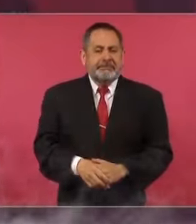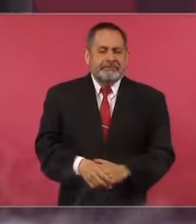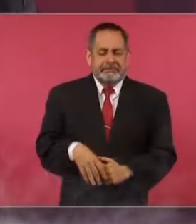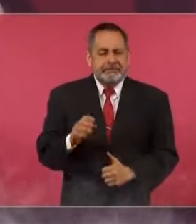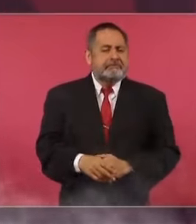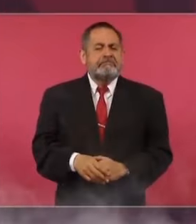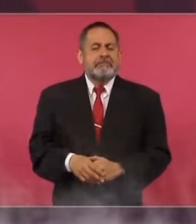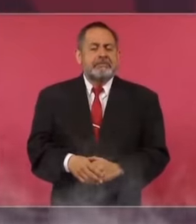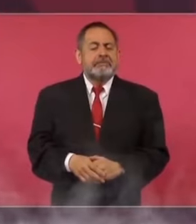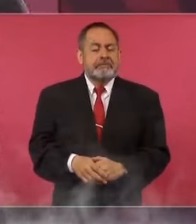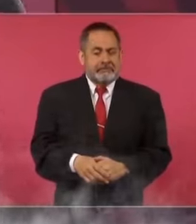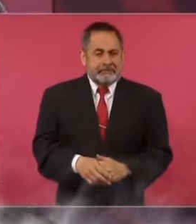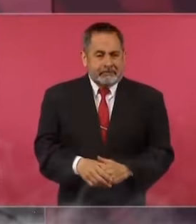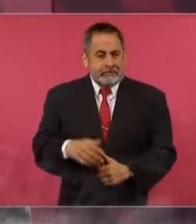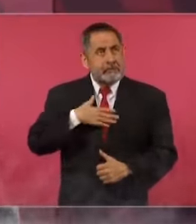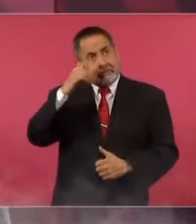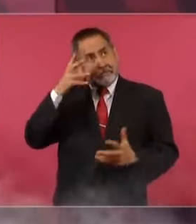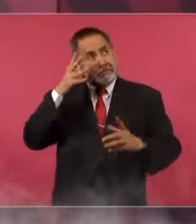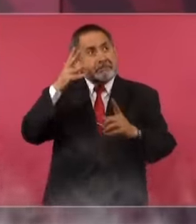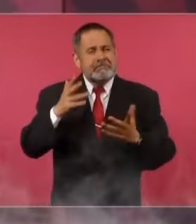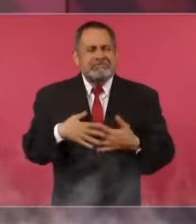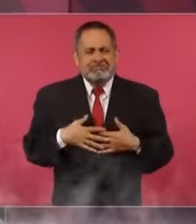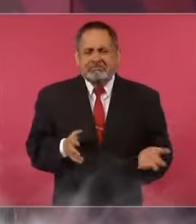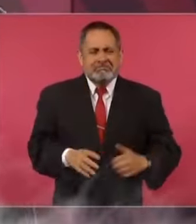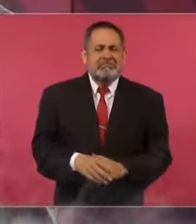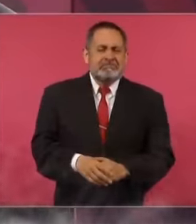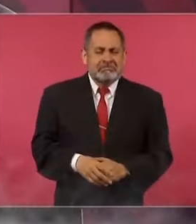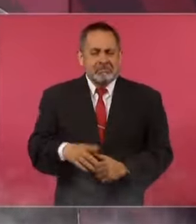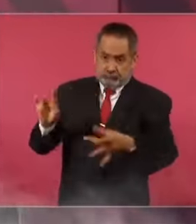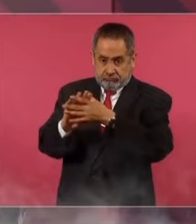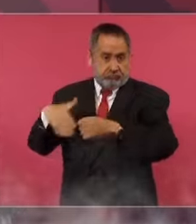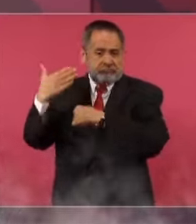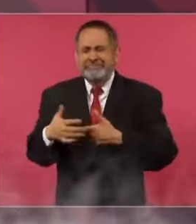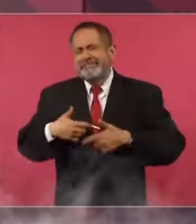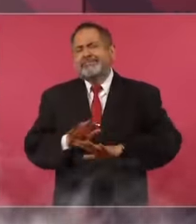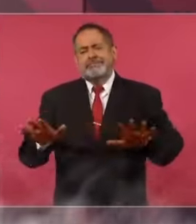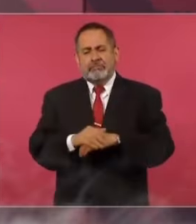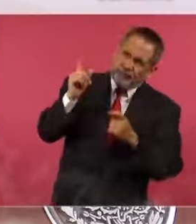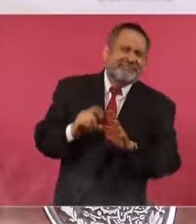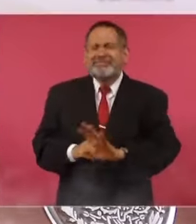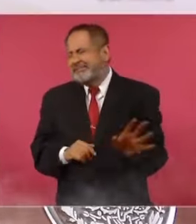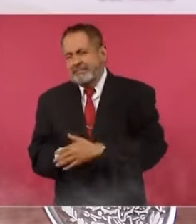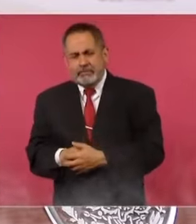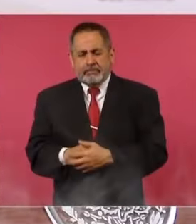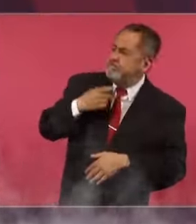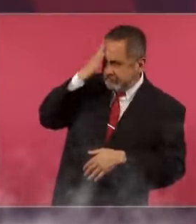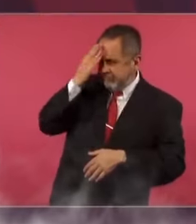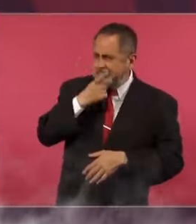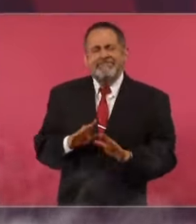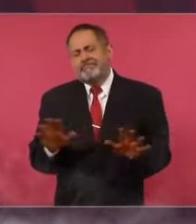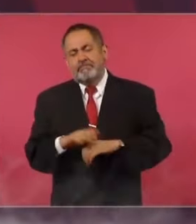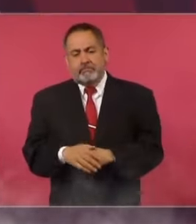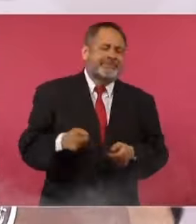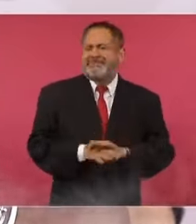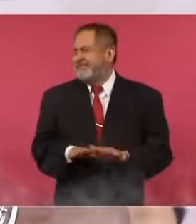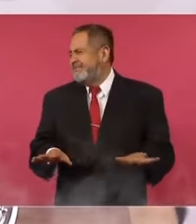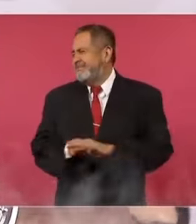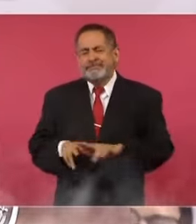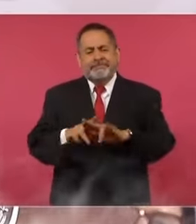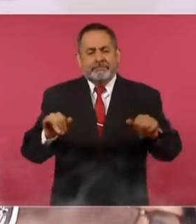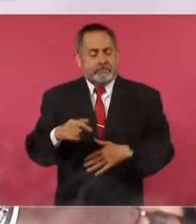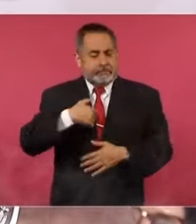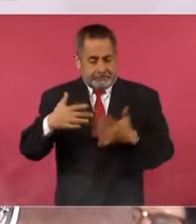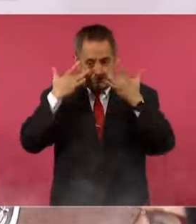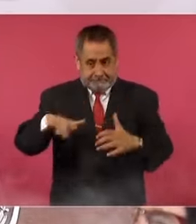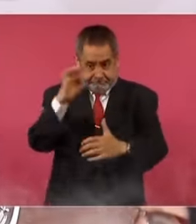poder. No aspiro a ser líder moral, ni jefe máximo, ni caudillo, ni mucho menos cacique. Yo